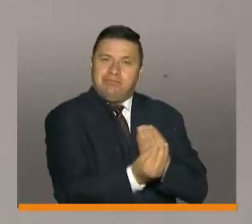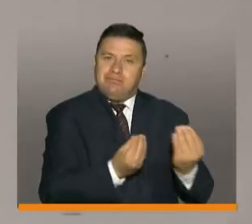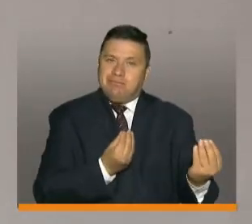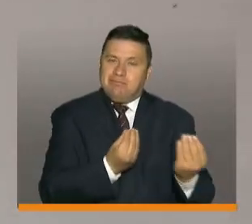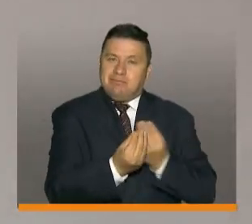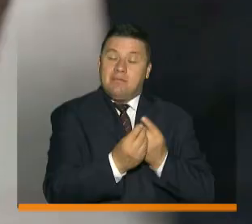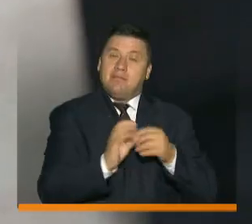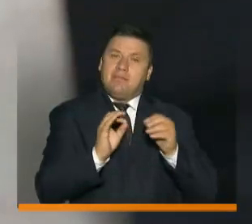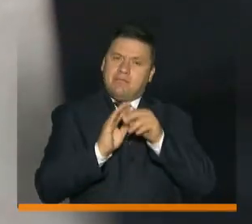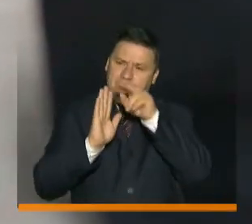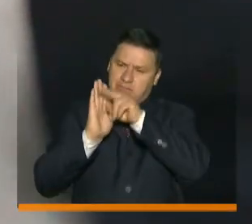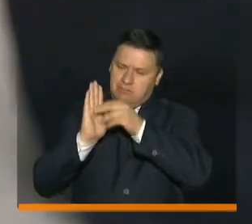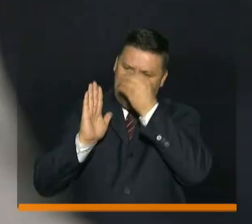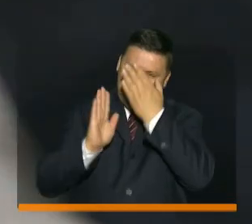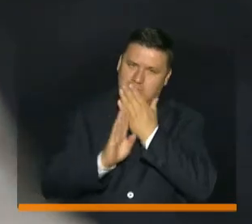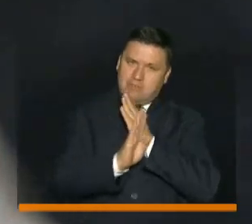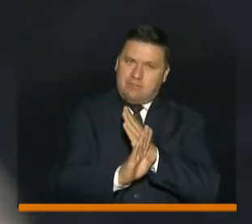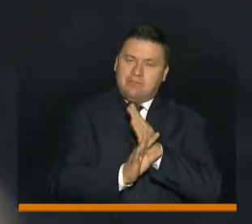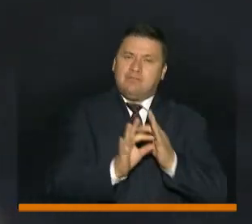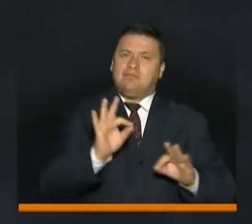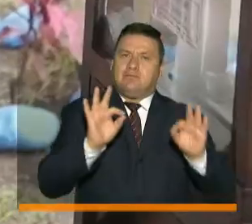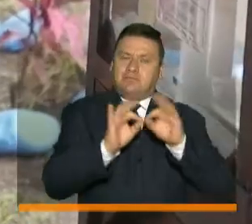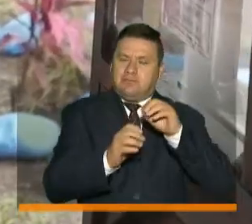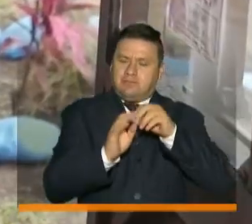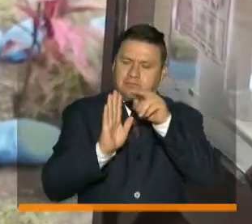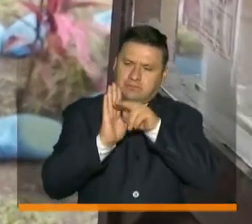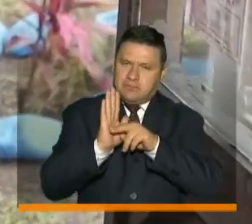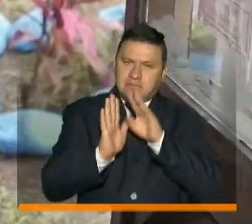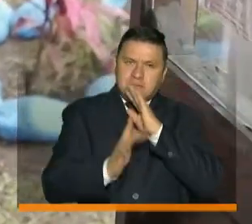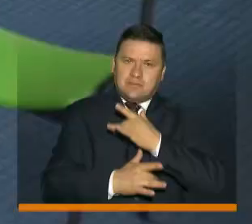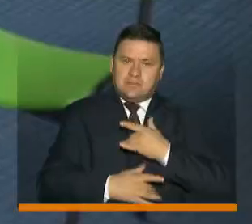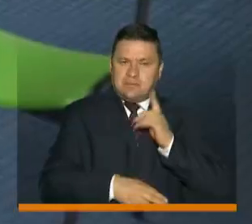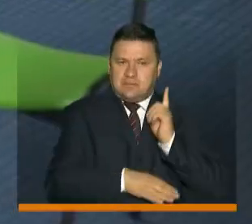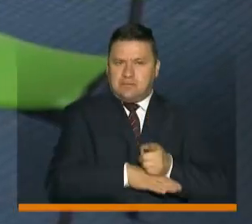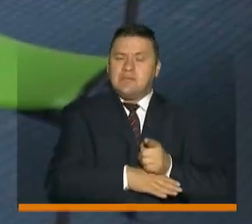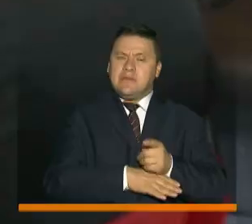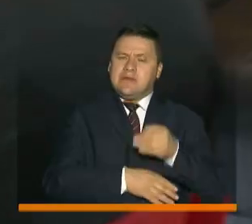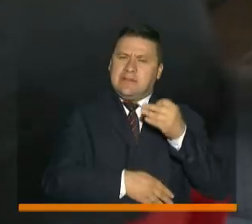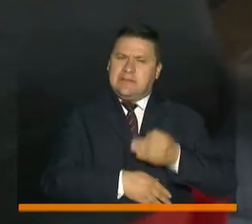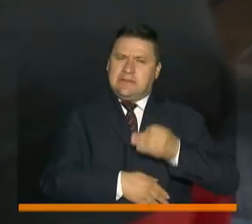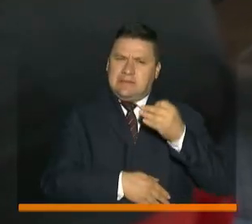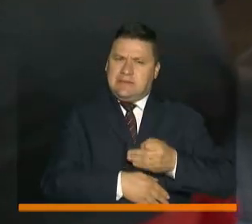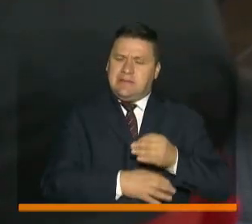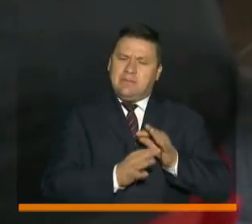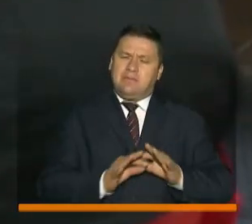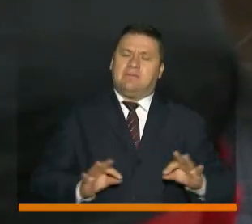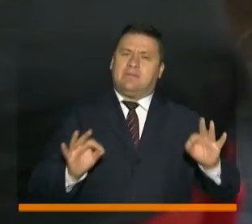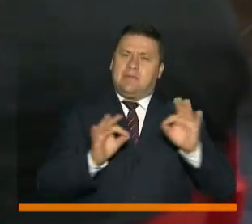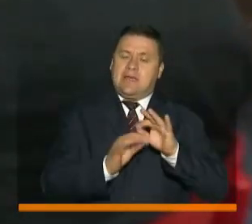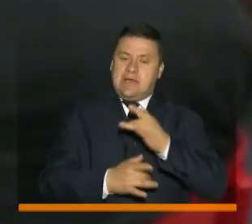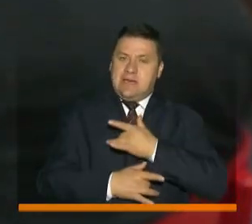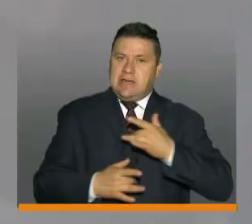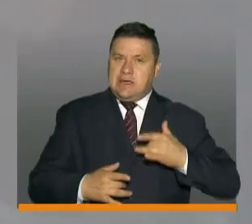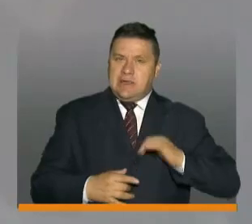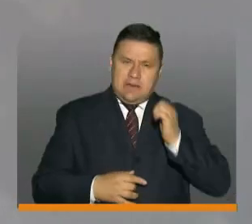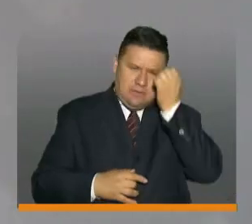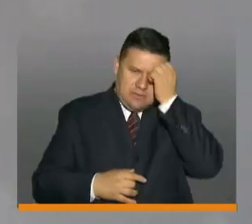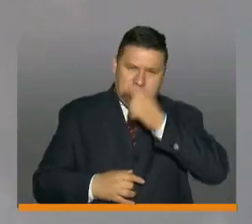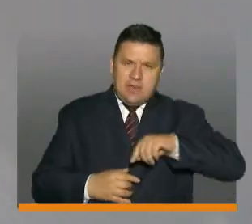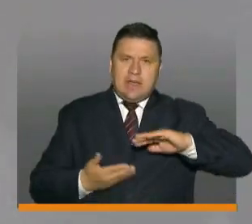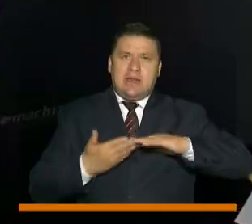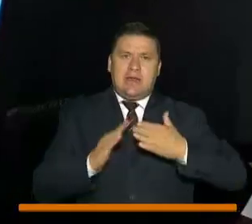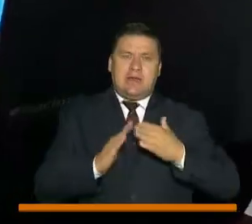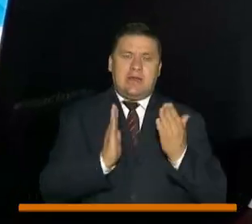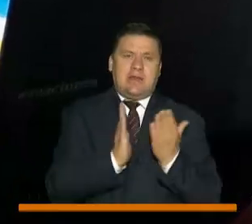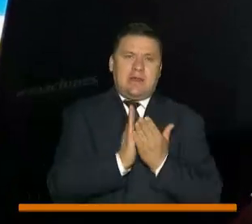siguiendo los protocolos de bioseguridad impartidos por las autoridades sanitarias y poniendo siempre como prioridad la salud de toda la comunidad